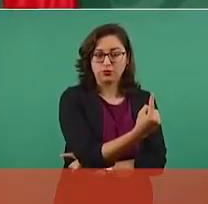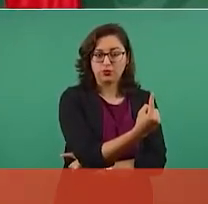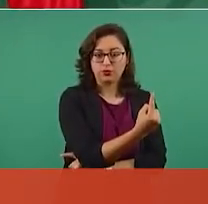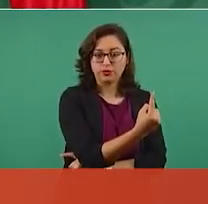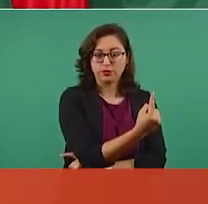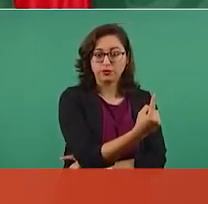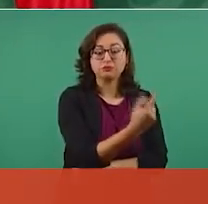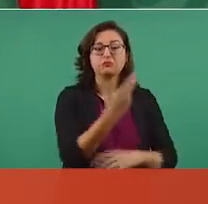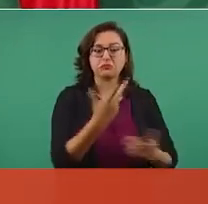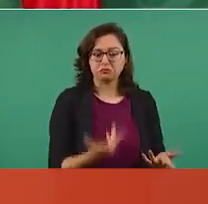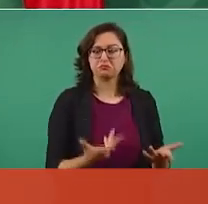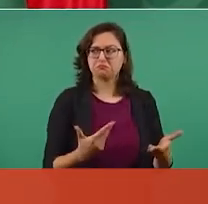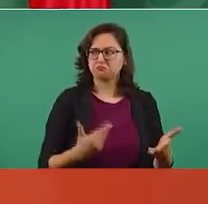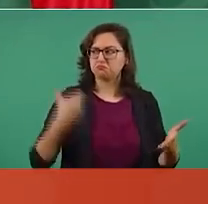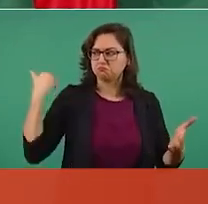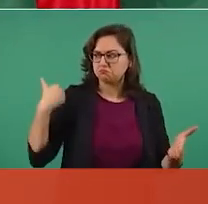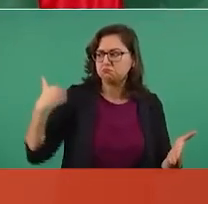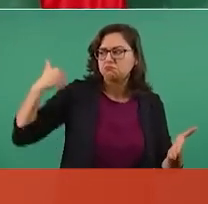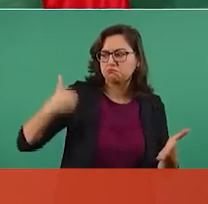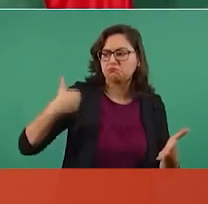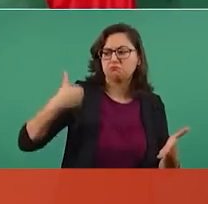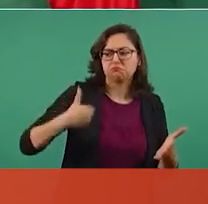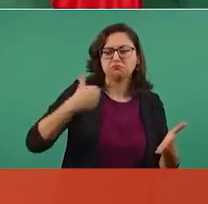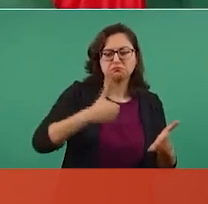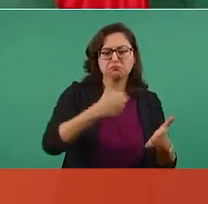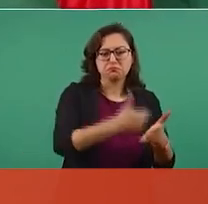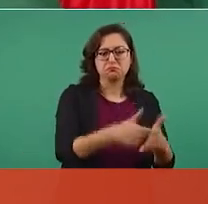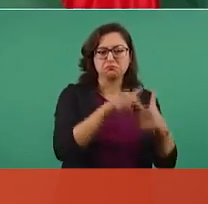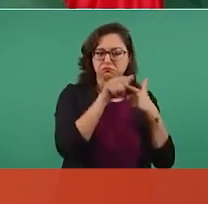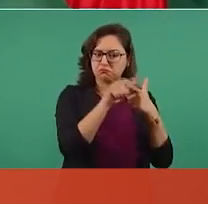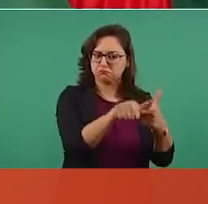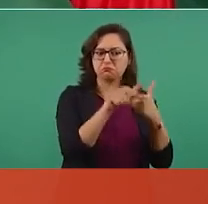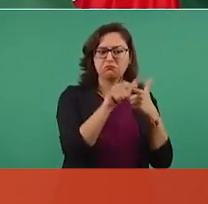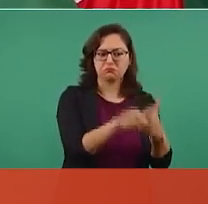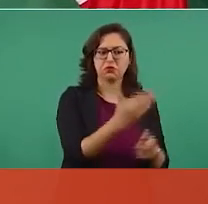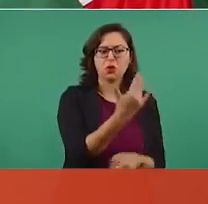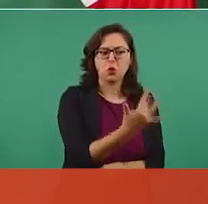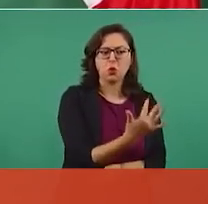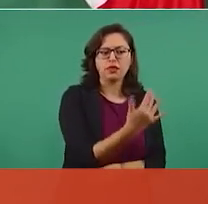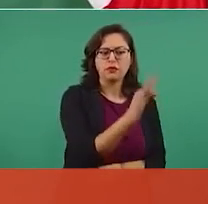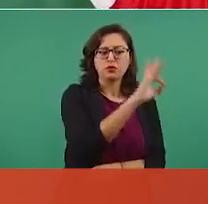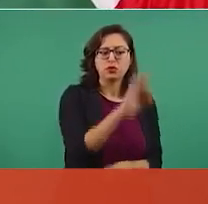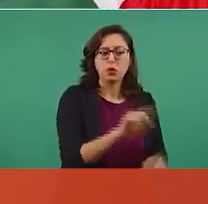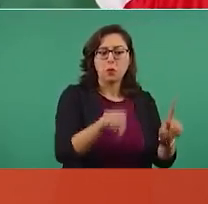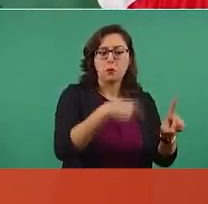Eso es lo que hemos tenido y vamos a seguir teniendo.